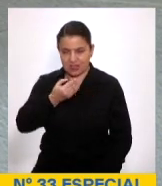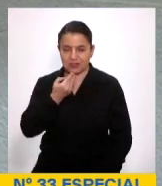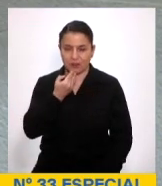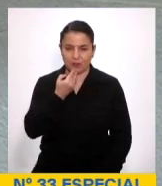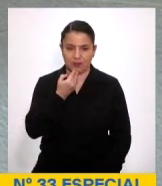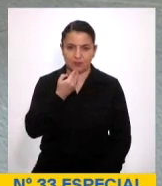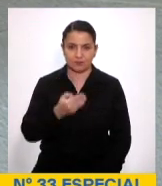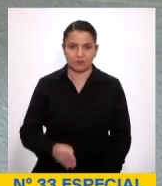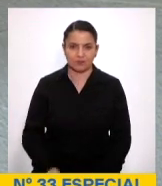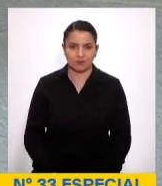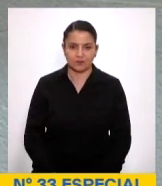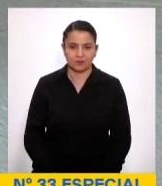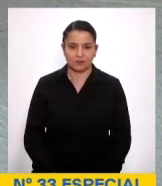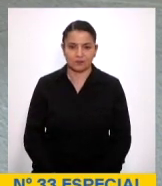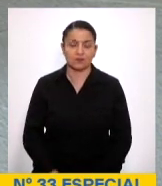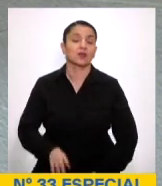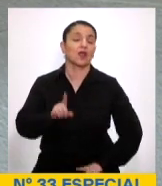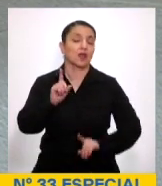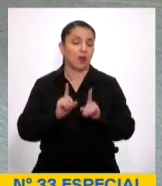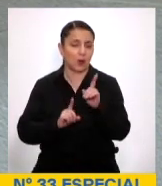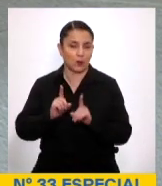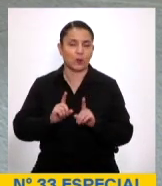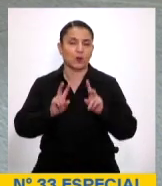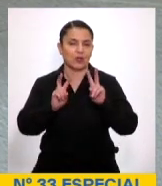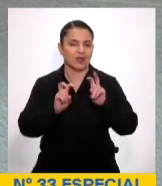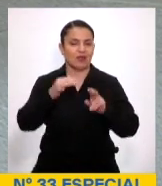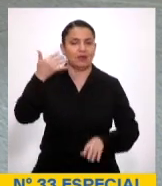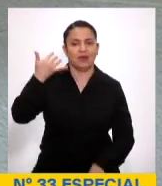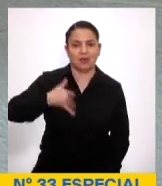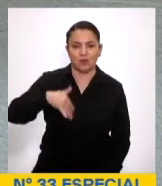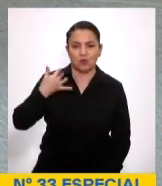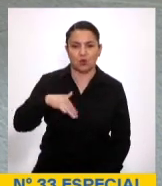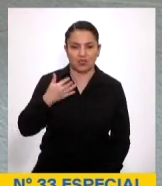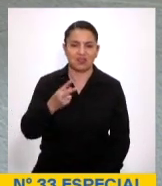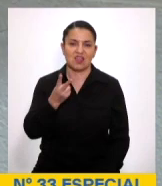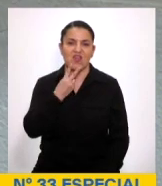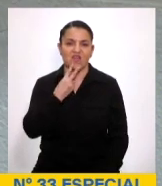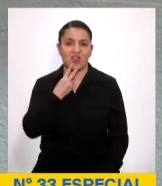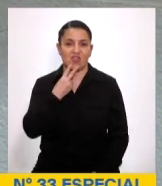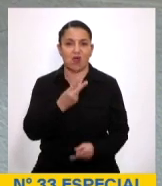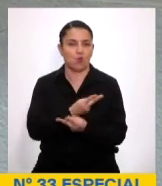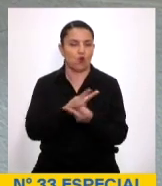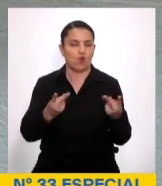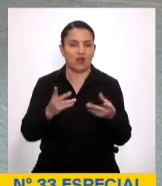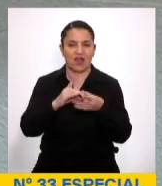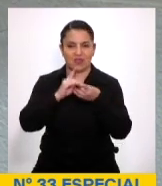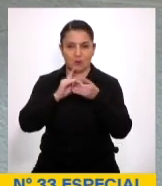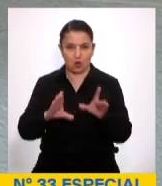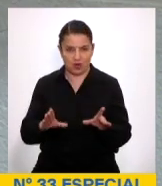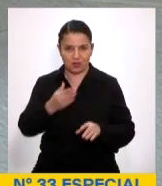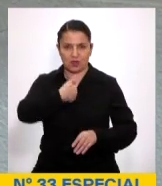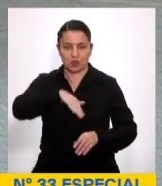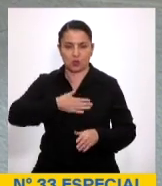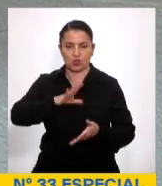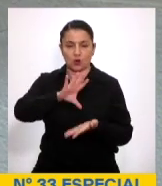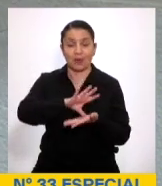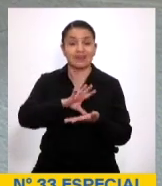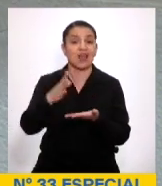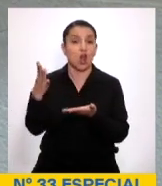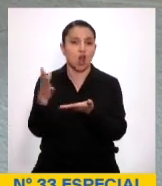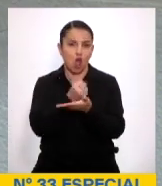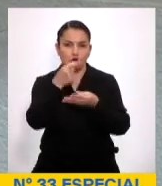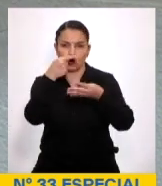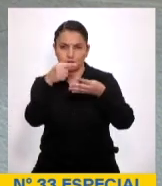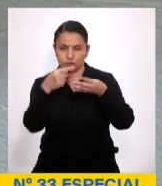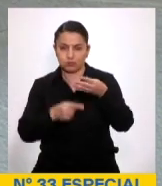Resaltar en algunos ámbitos esenciales de la vida pública y democrática de nuestro país aquellos logros y